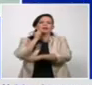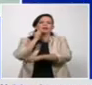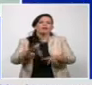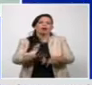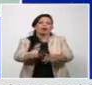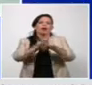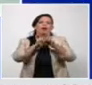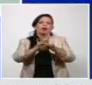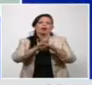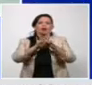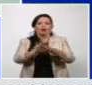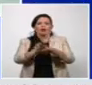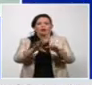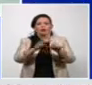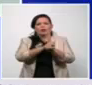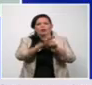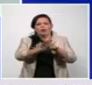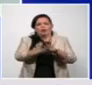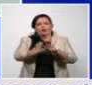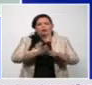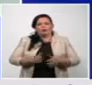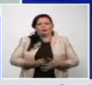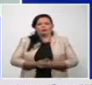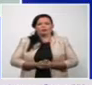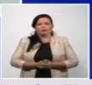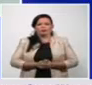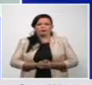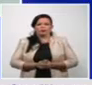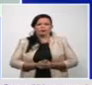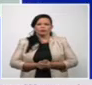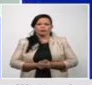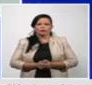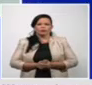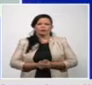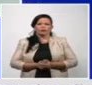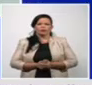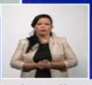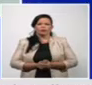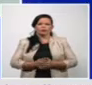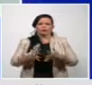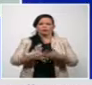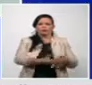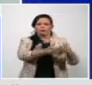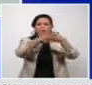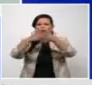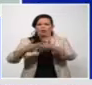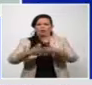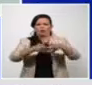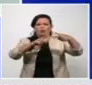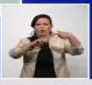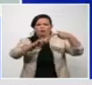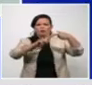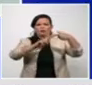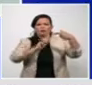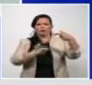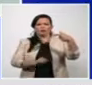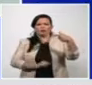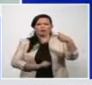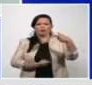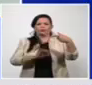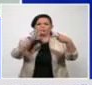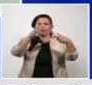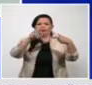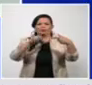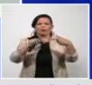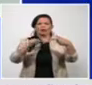la COVID-19 en el mundo. Es el orden que tiene. Estados Unidos a la cabeza, las cifras de los millones